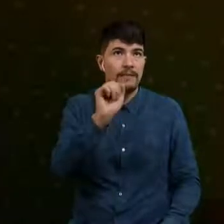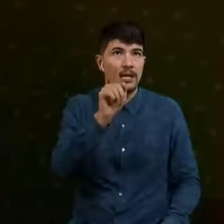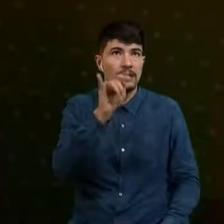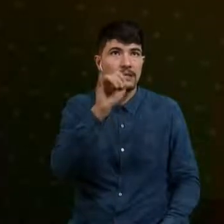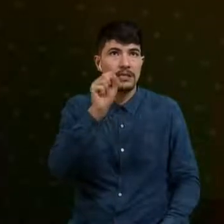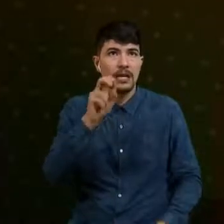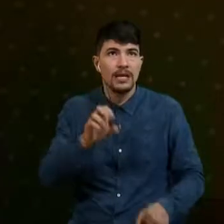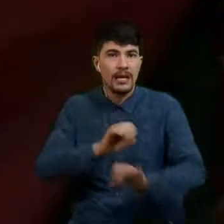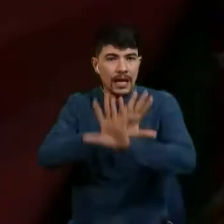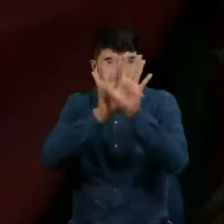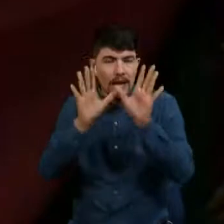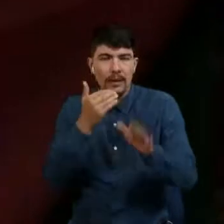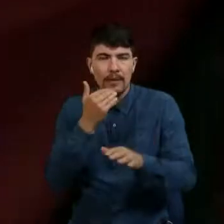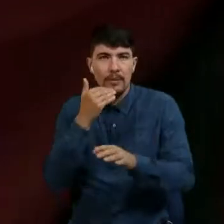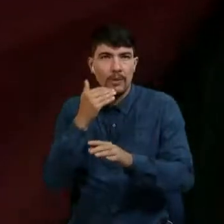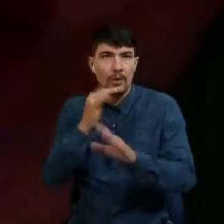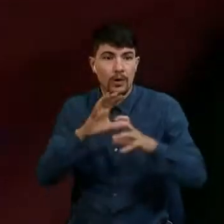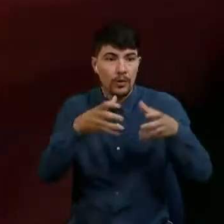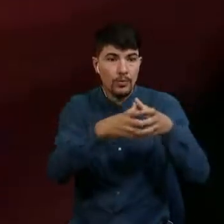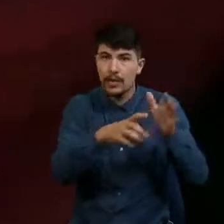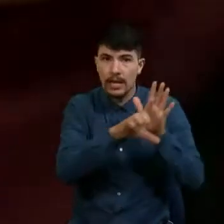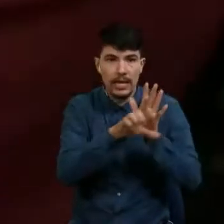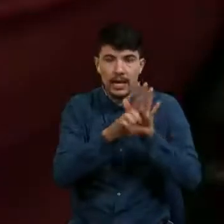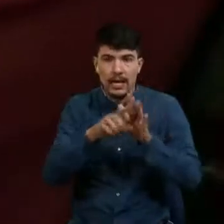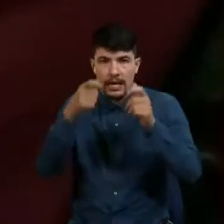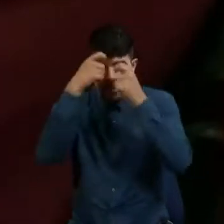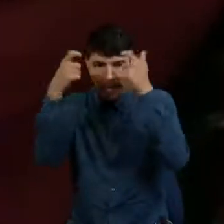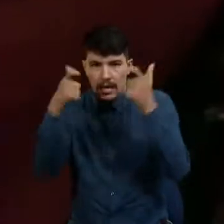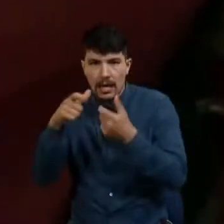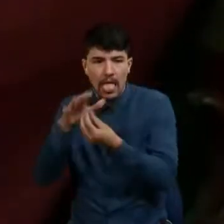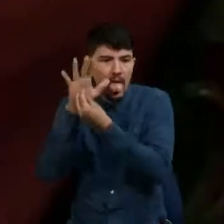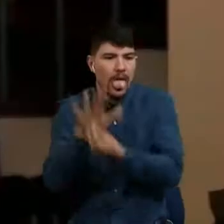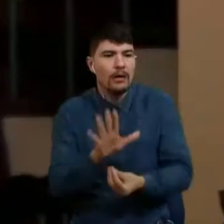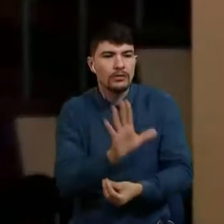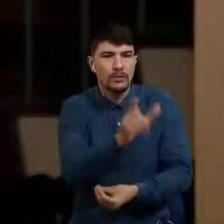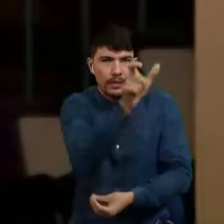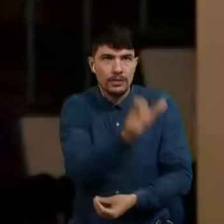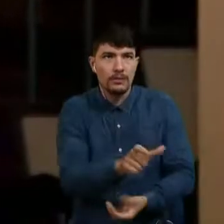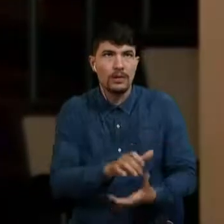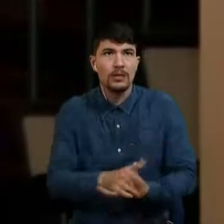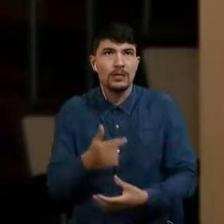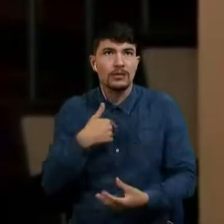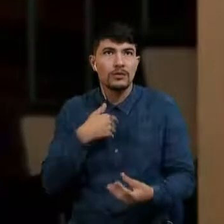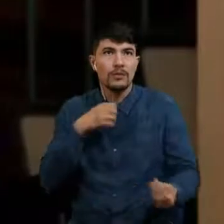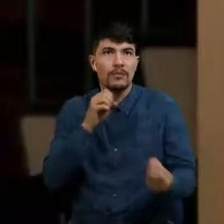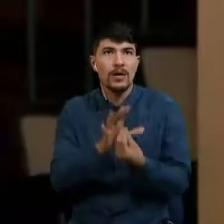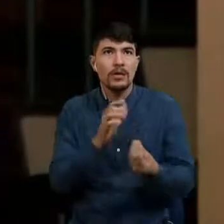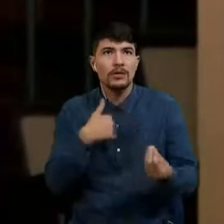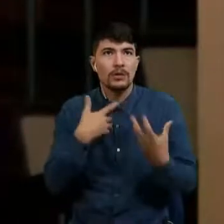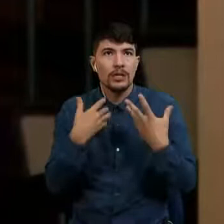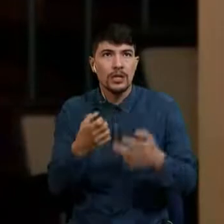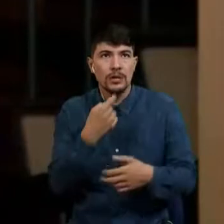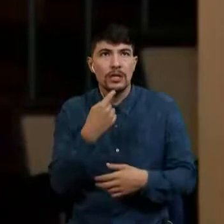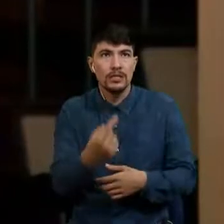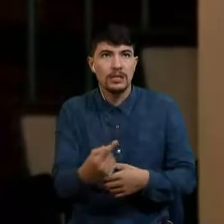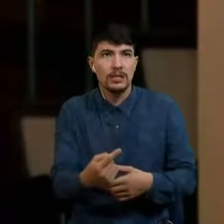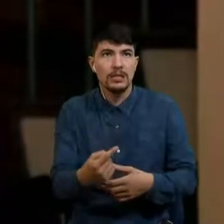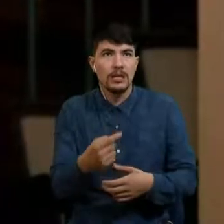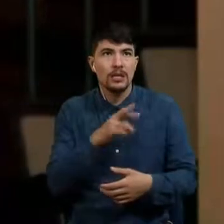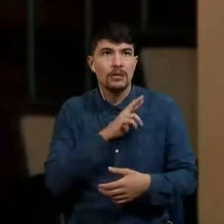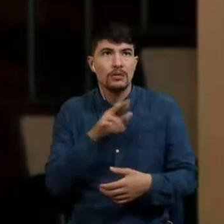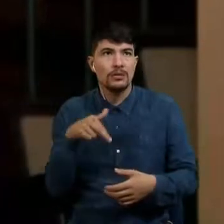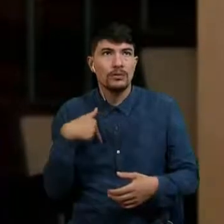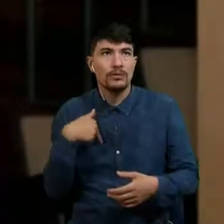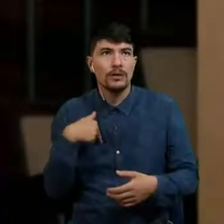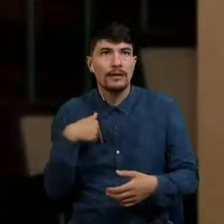los grupos ilegales y el estado colombiano victimizan a un ciudadano como víctima quiero decir que es totalmente estamos